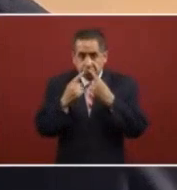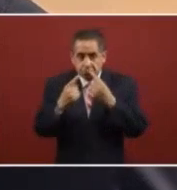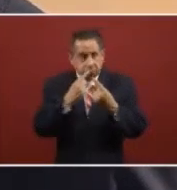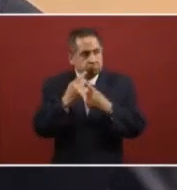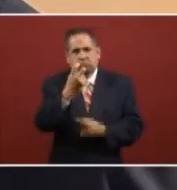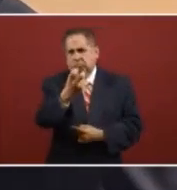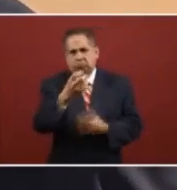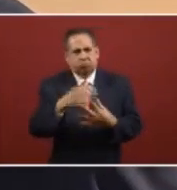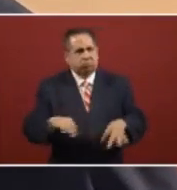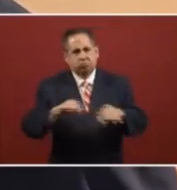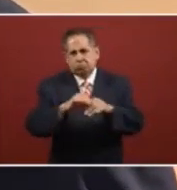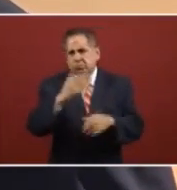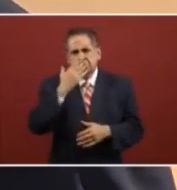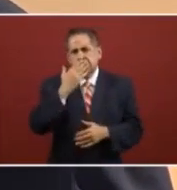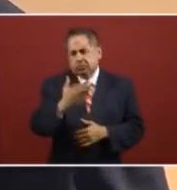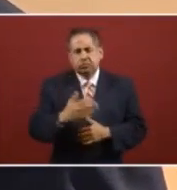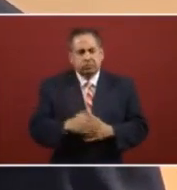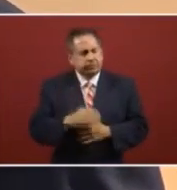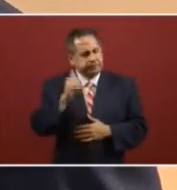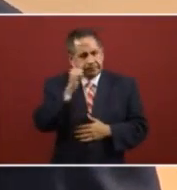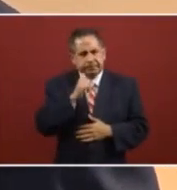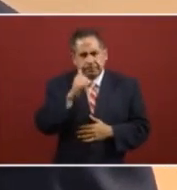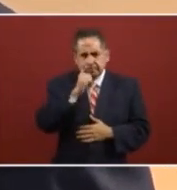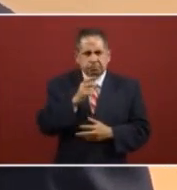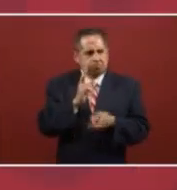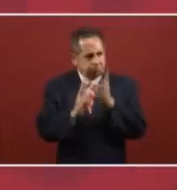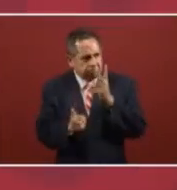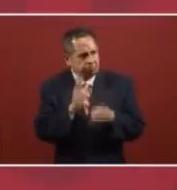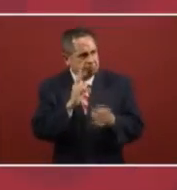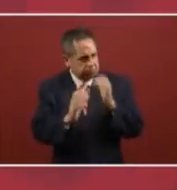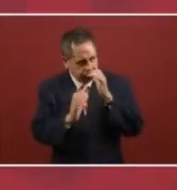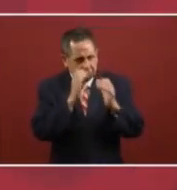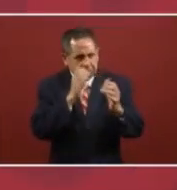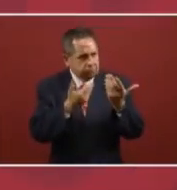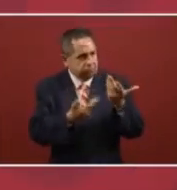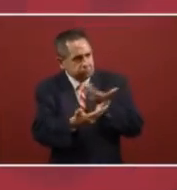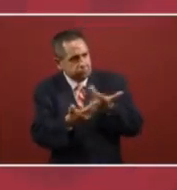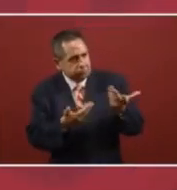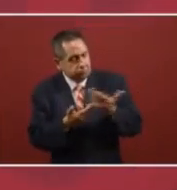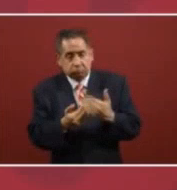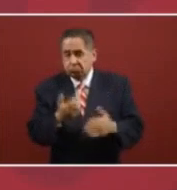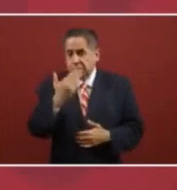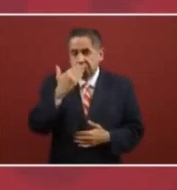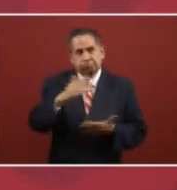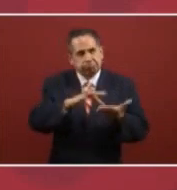el diálogo, siempre hablar ante cualquier situación.